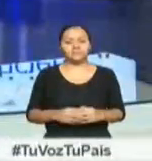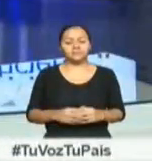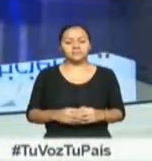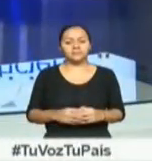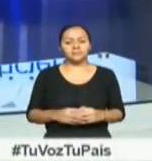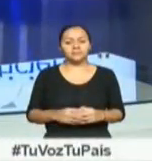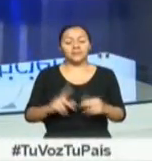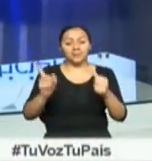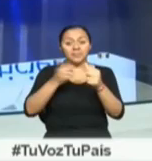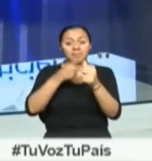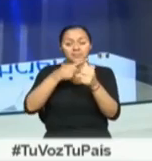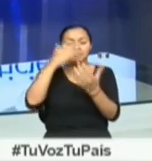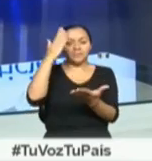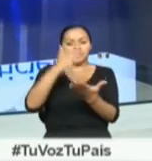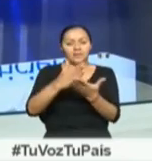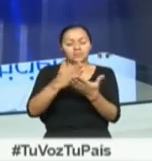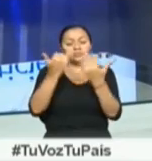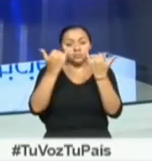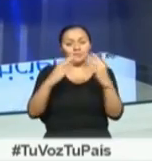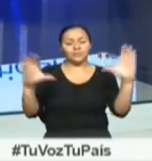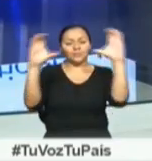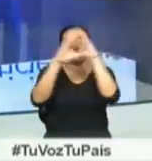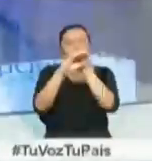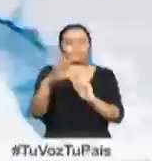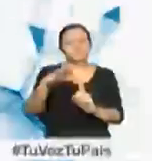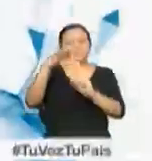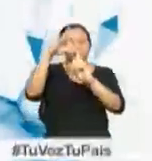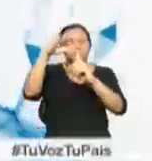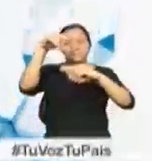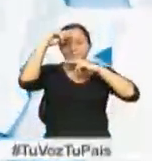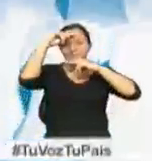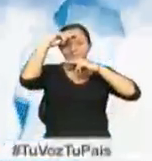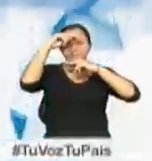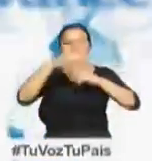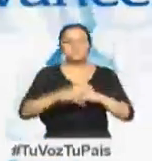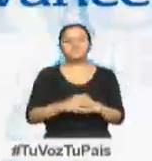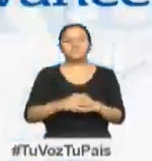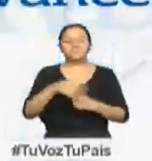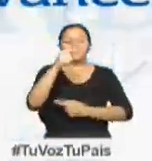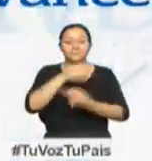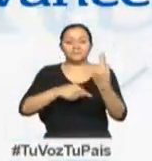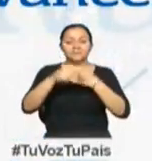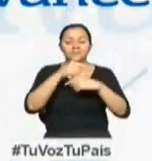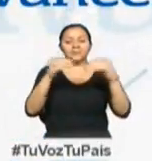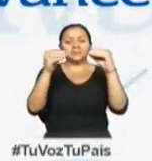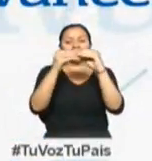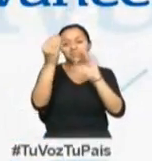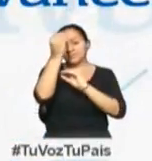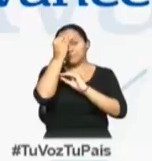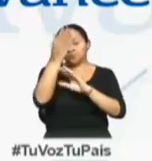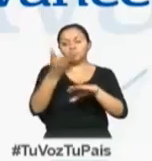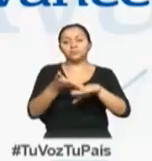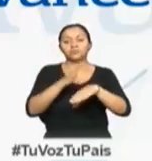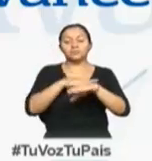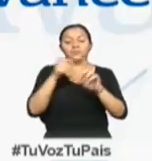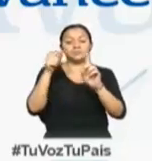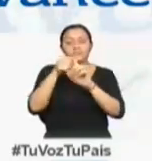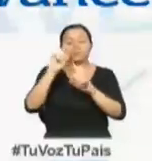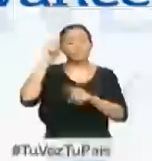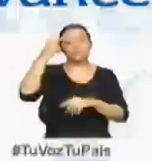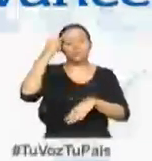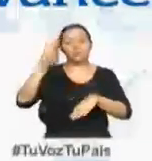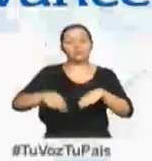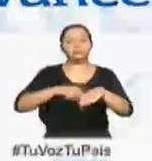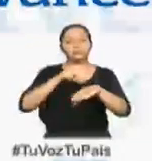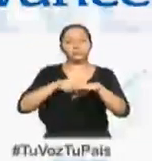Y es tiempo para un primer paréntesis en este su Noticiero Ciudadano, emisión estelar. Al volver, más información, le contaremos. El gobierno nacional